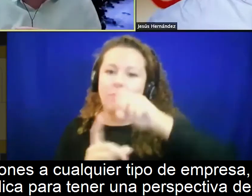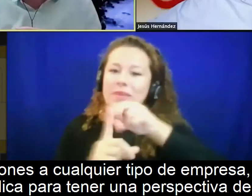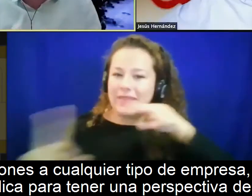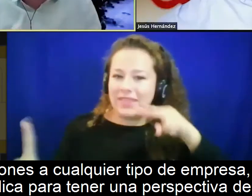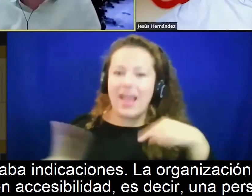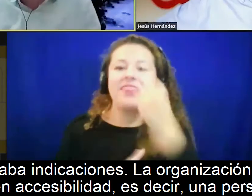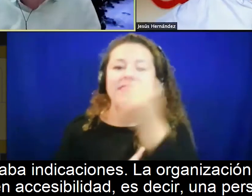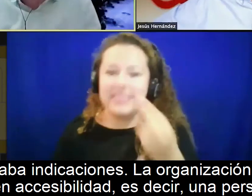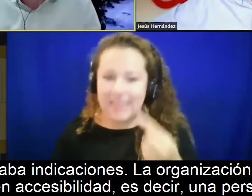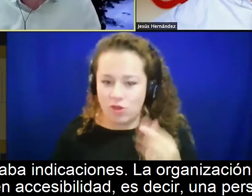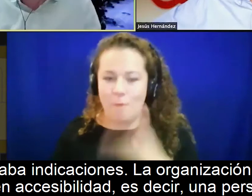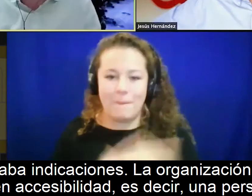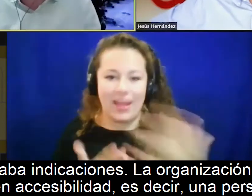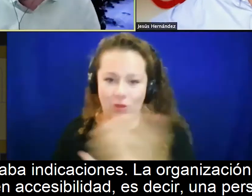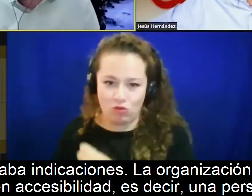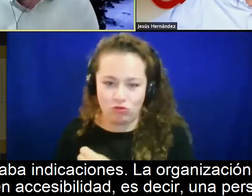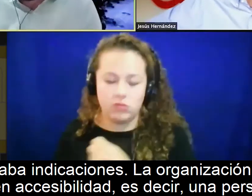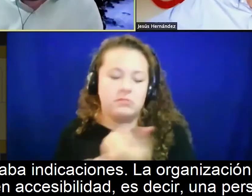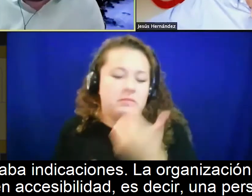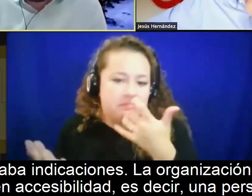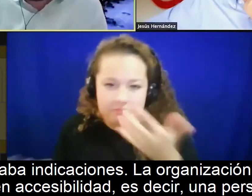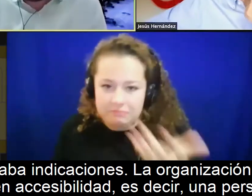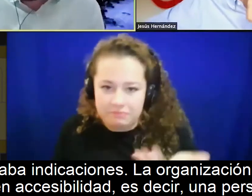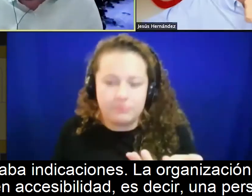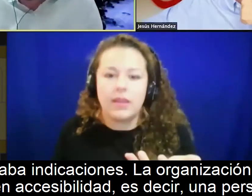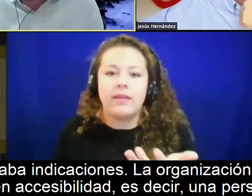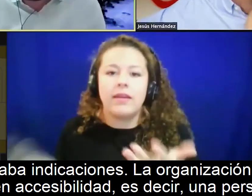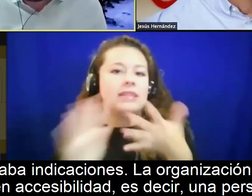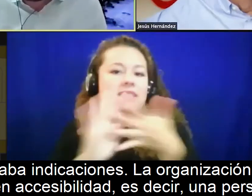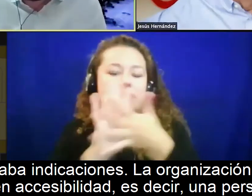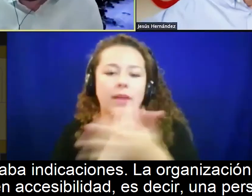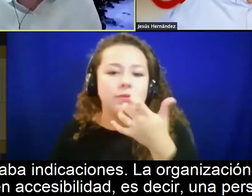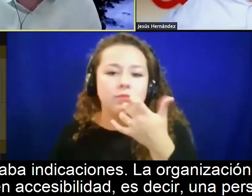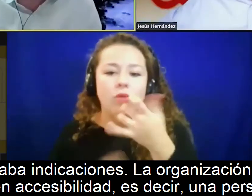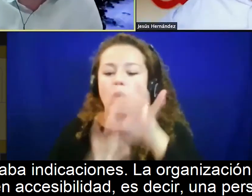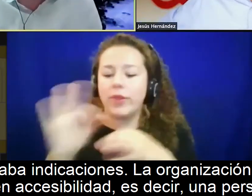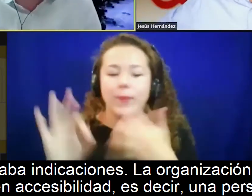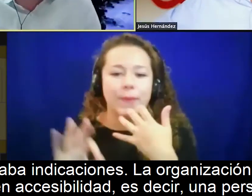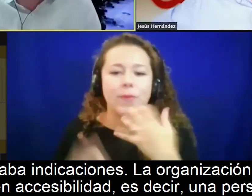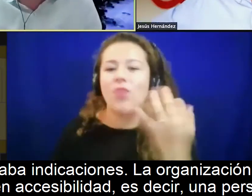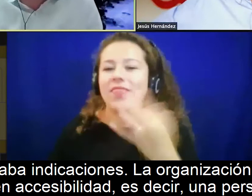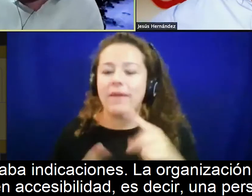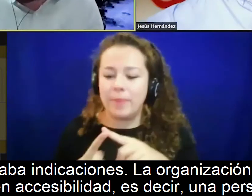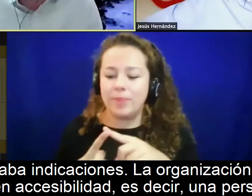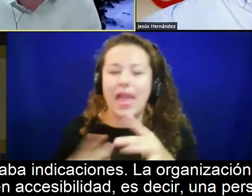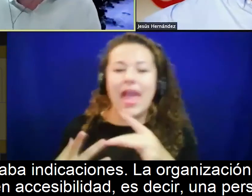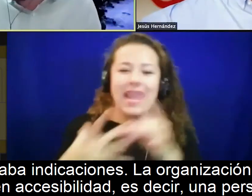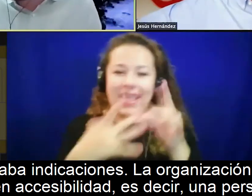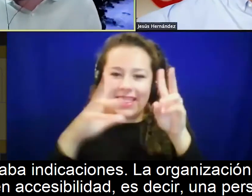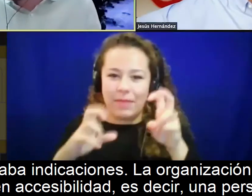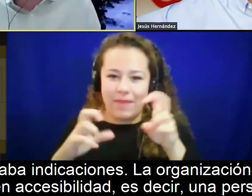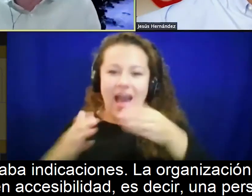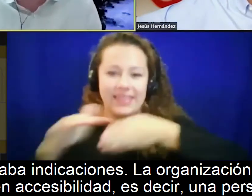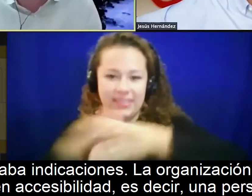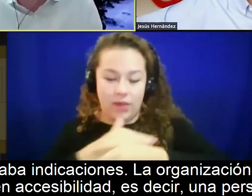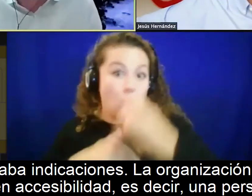Es decir, les daba indicaciones, pues, la organización tiene que tener un liderazgo en accesibilidad, es decir, una persona encargada de